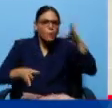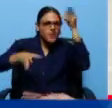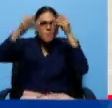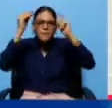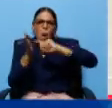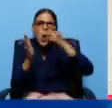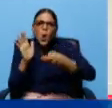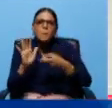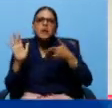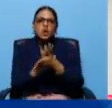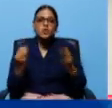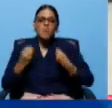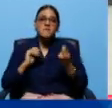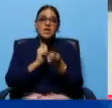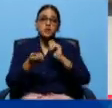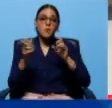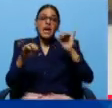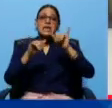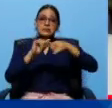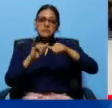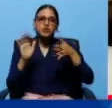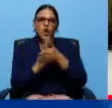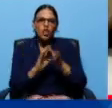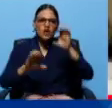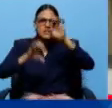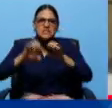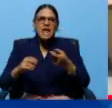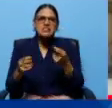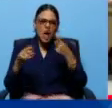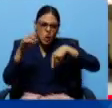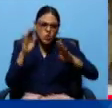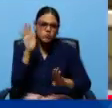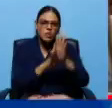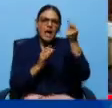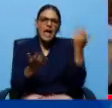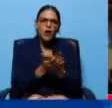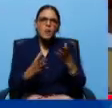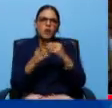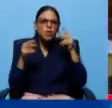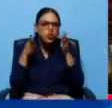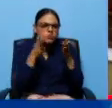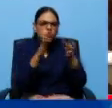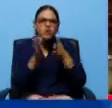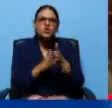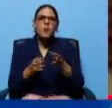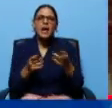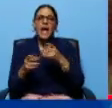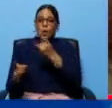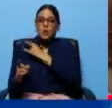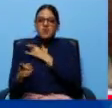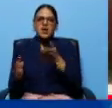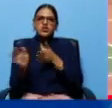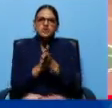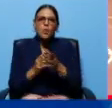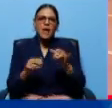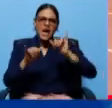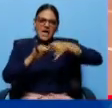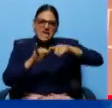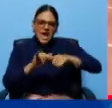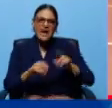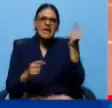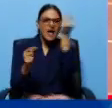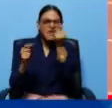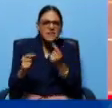buen vivir. Hacer de la ciencia una herramienta también para el crecimiento económico. Hoy orientábamos las carreras de ingeniería y de diseño. Comenzamos por la mecánica, comenzamos